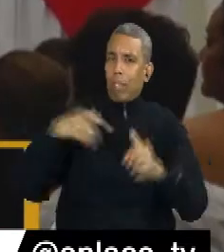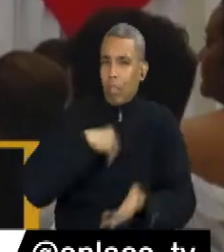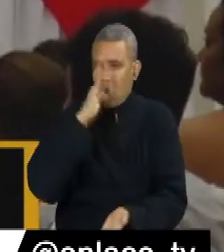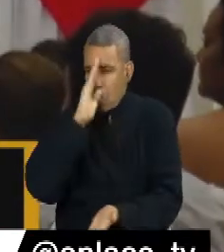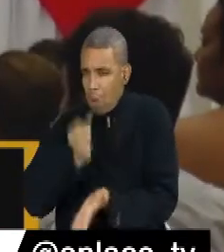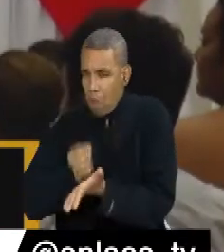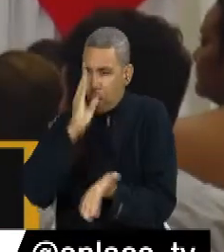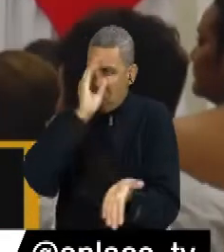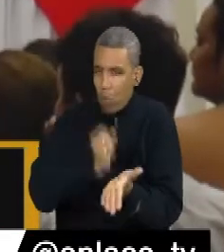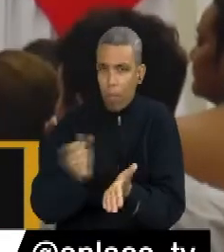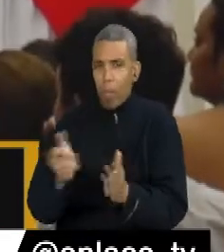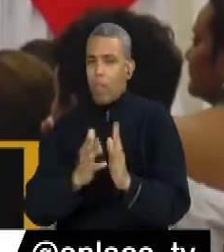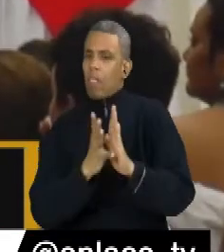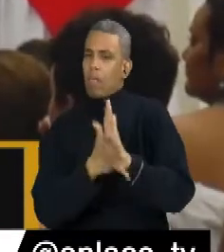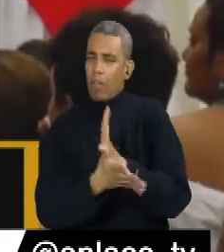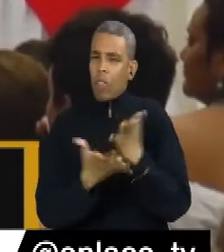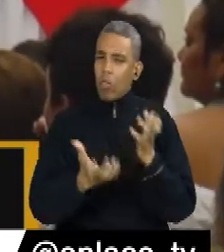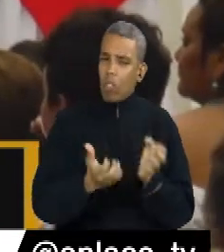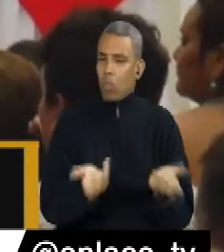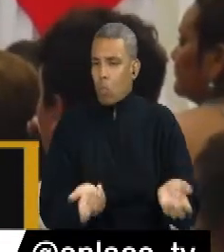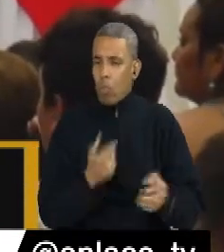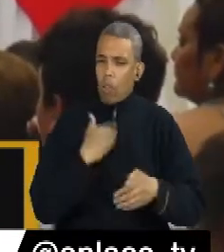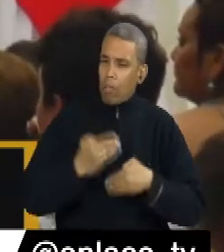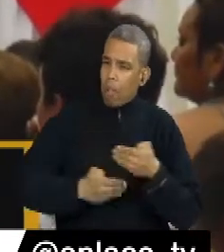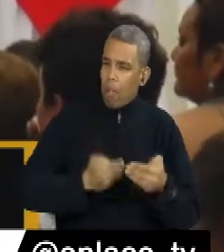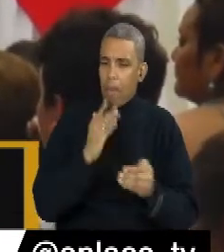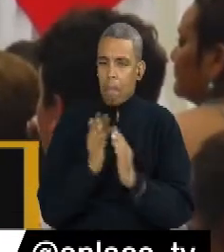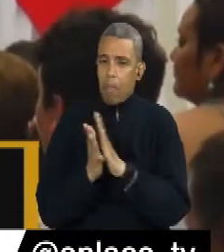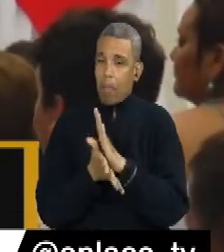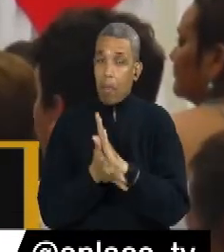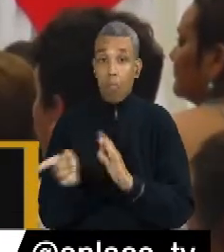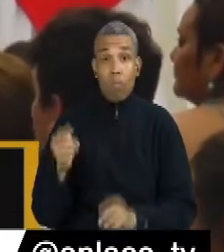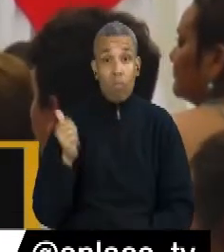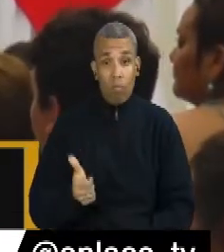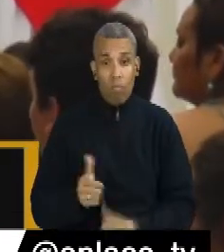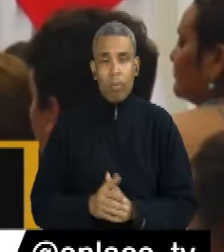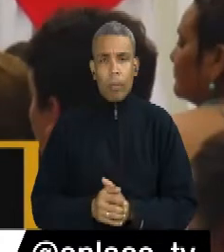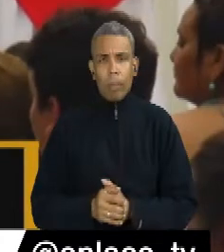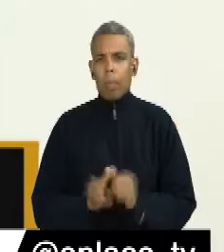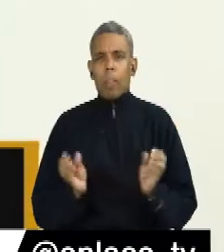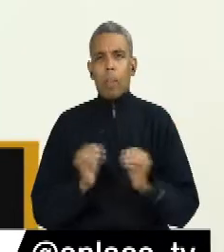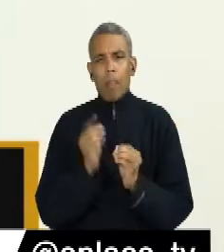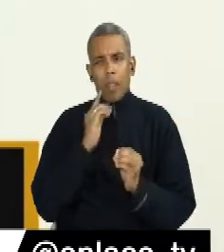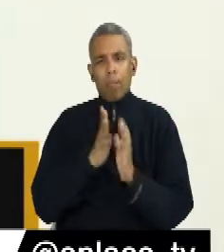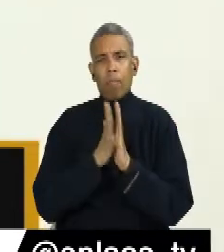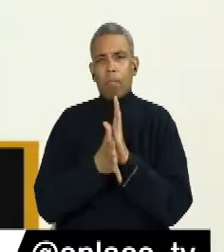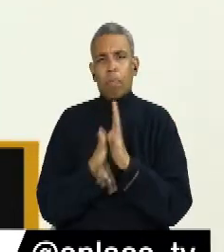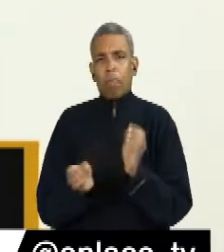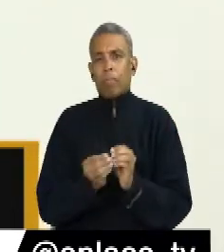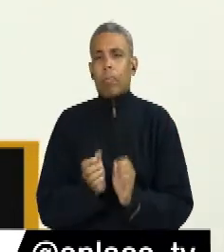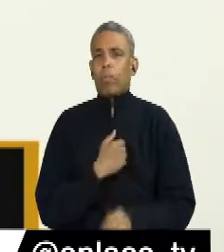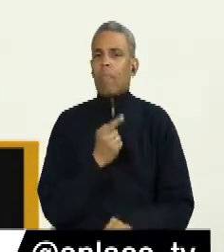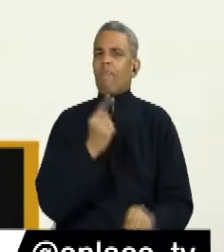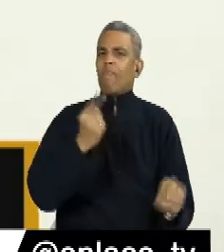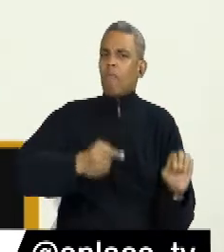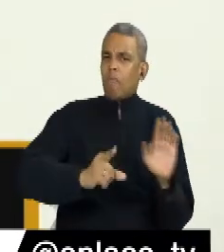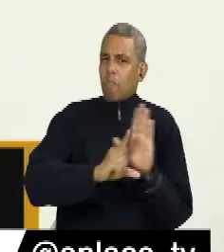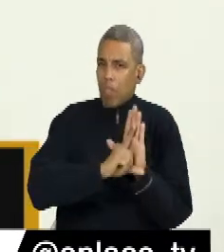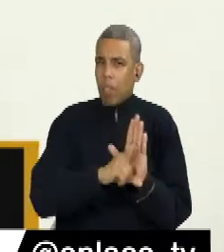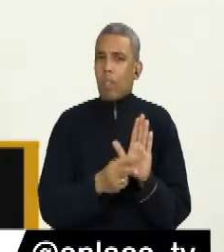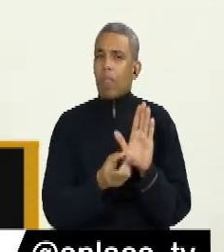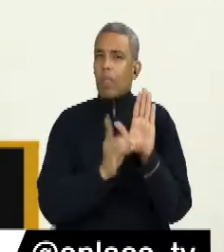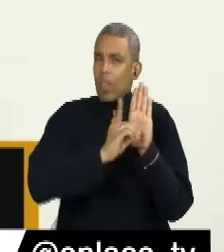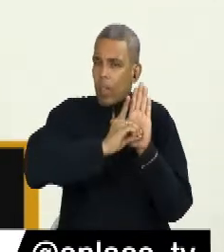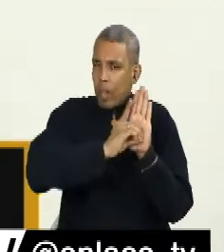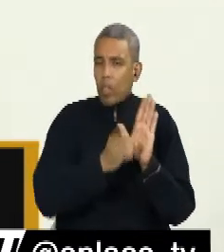líder guerrillero, ahora en proceso de entrega de armas, habló sobre el avance del proceso de paz en Colombia. Esos decretos leyes se hacen concretos desde